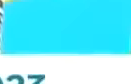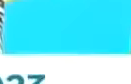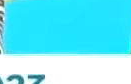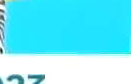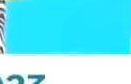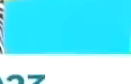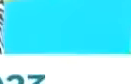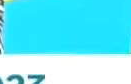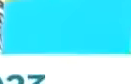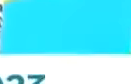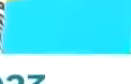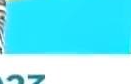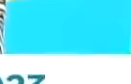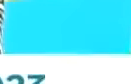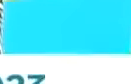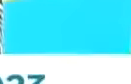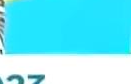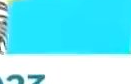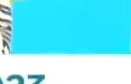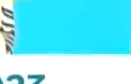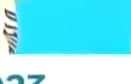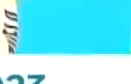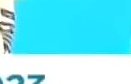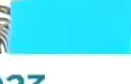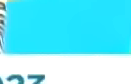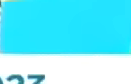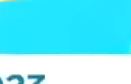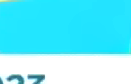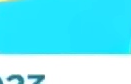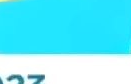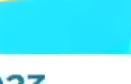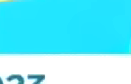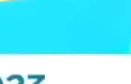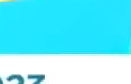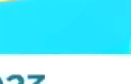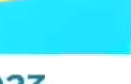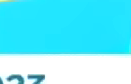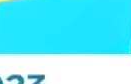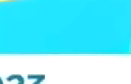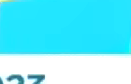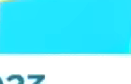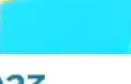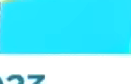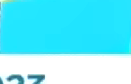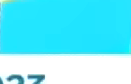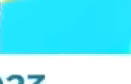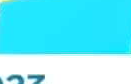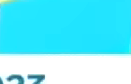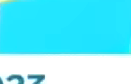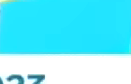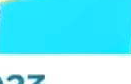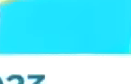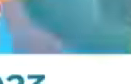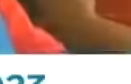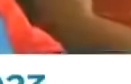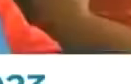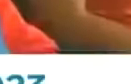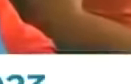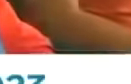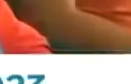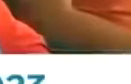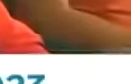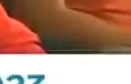y mujeres que por millones se distribuyeron hoy en los centros de votación, preguntarle sobre el